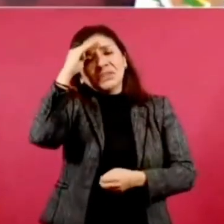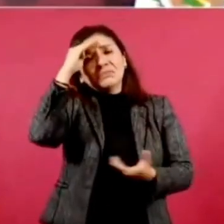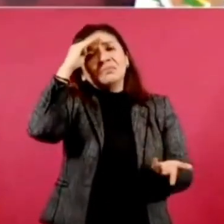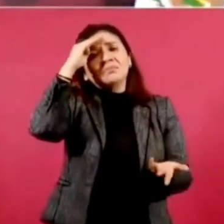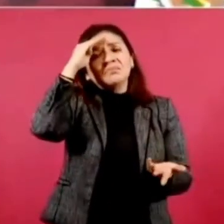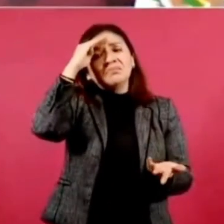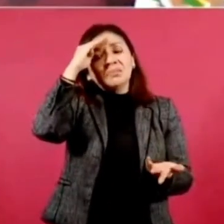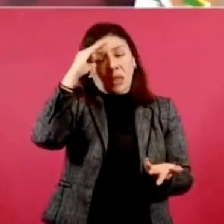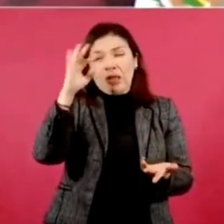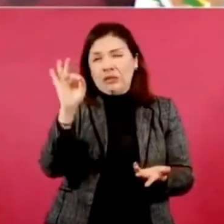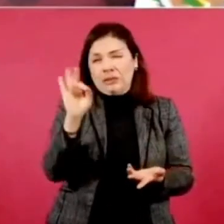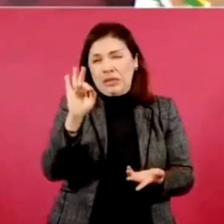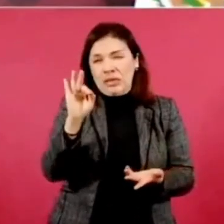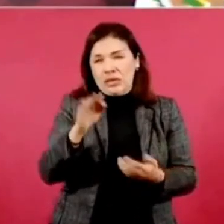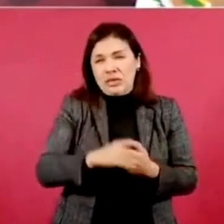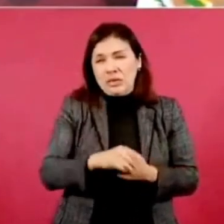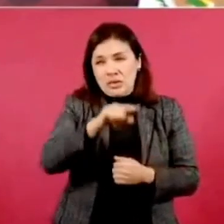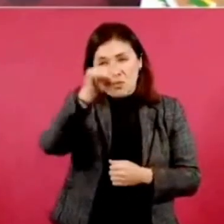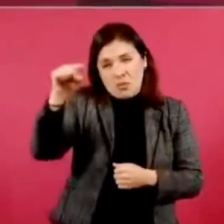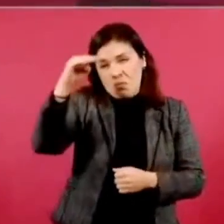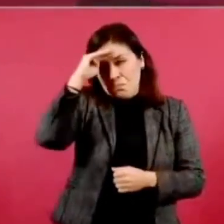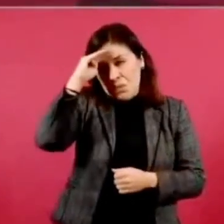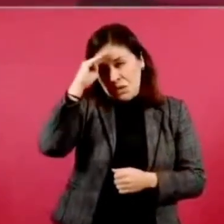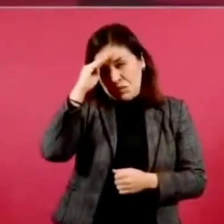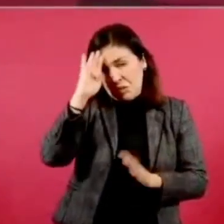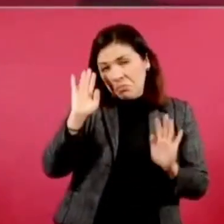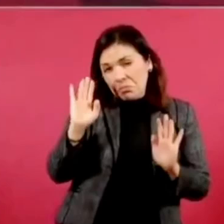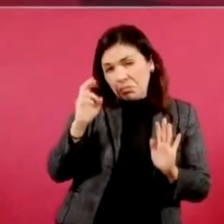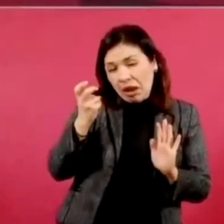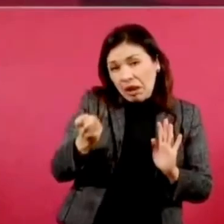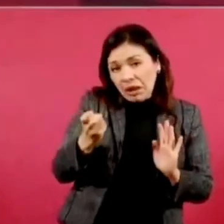Si alguna vez han pensado en eso,